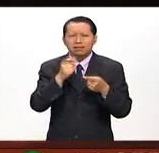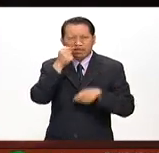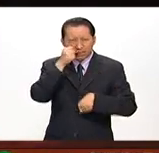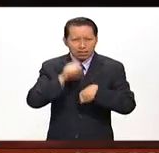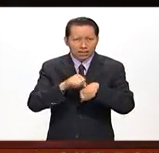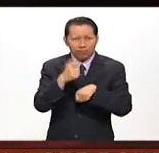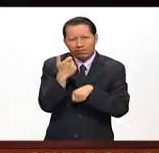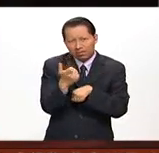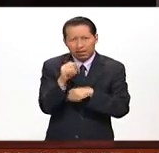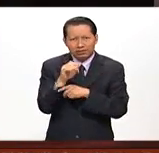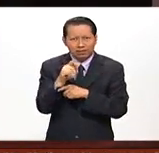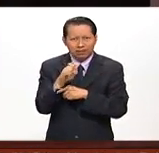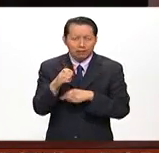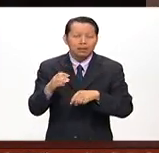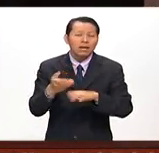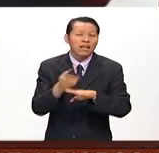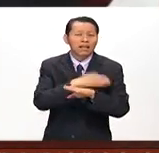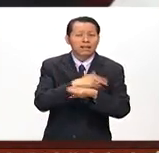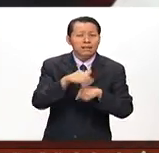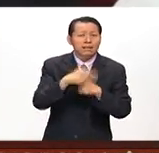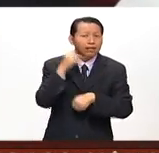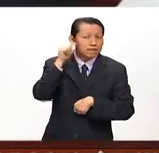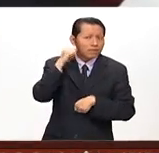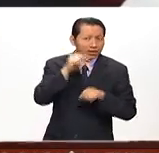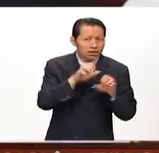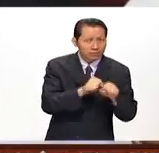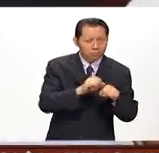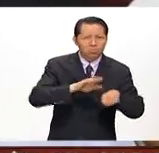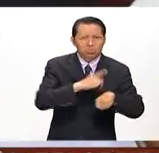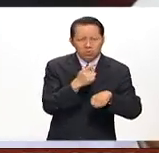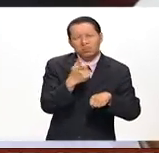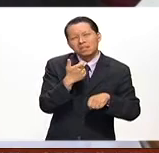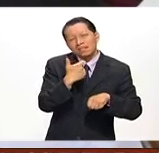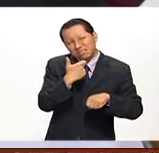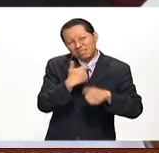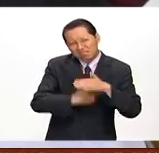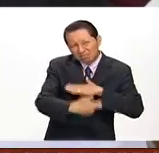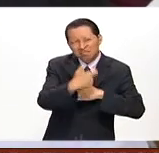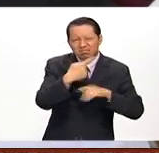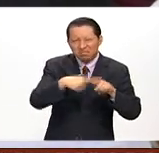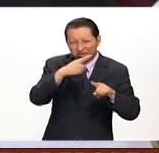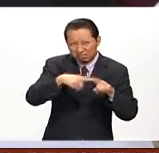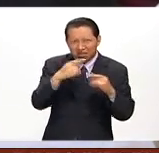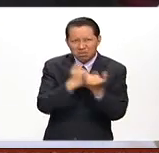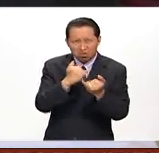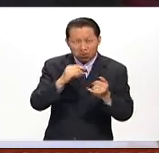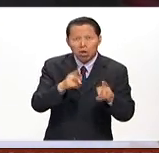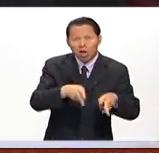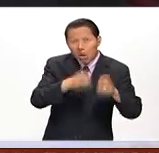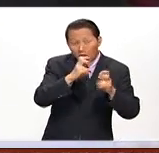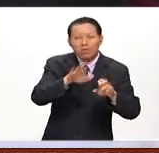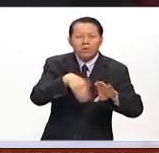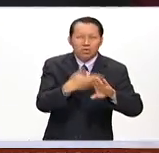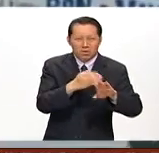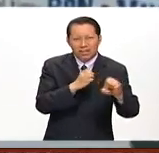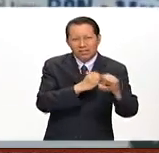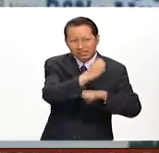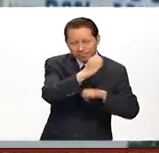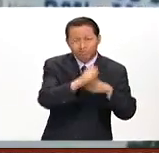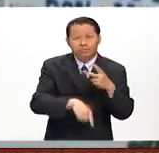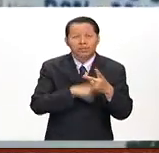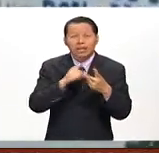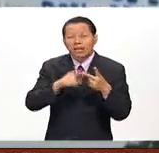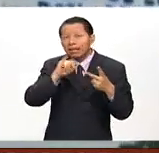de Finanzas de la CENTE, fue detenido el 13 de abril, acusado de lavado de dinero, robo y daños en perjuicio del gobierno estatal. Mientras tanto,